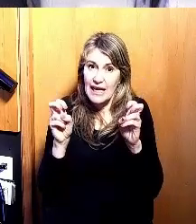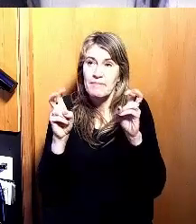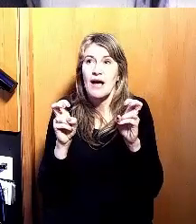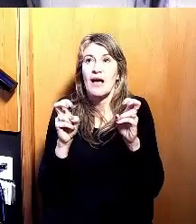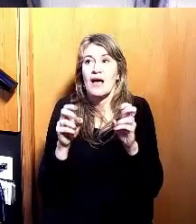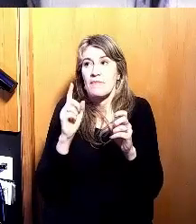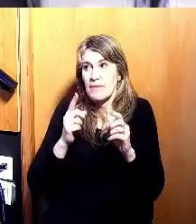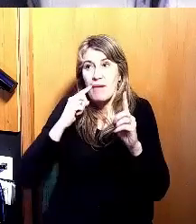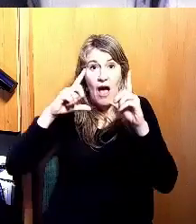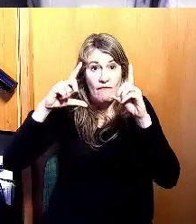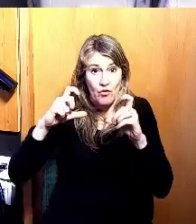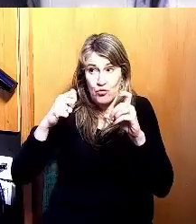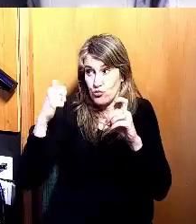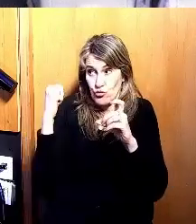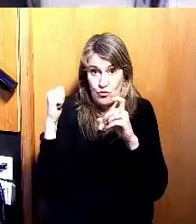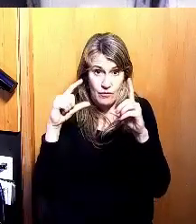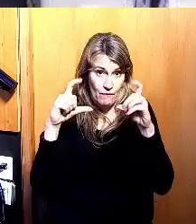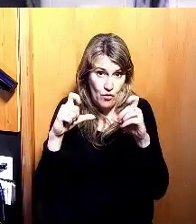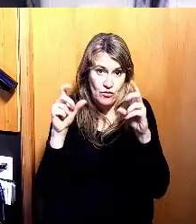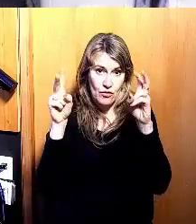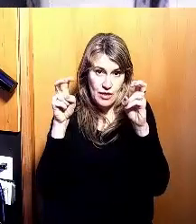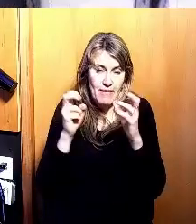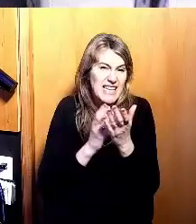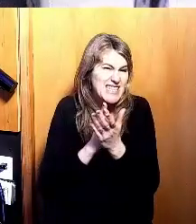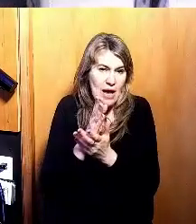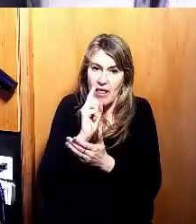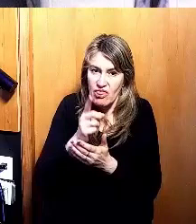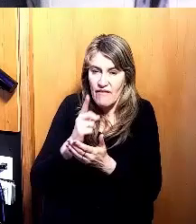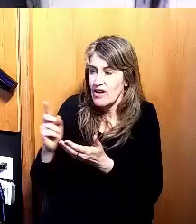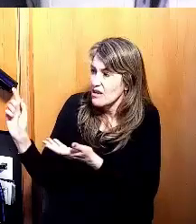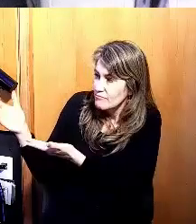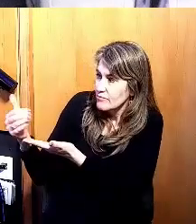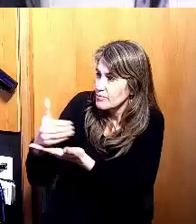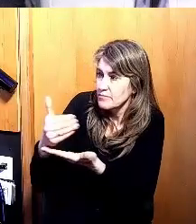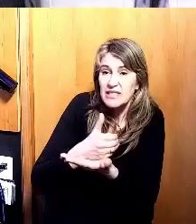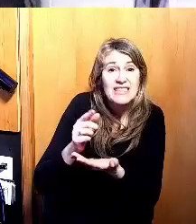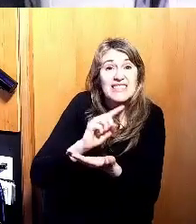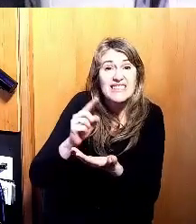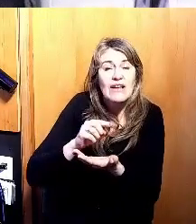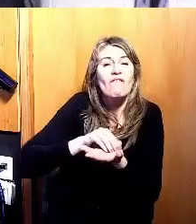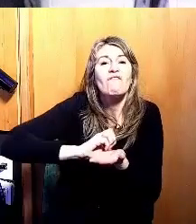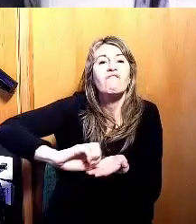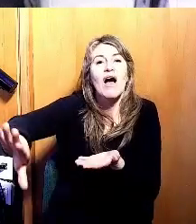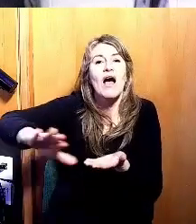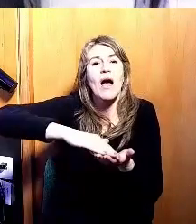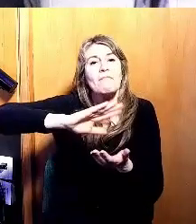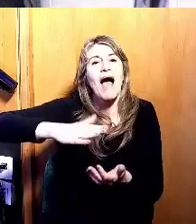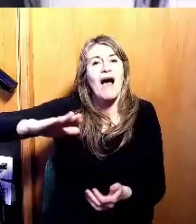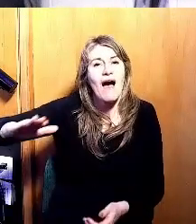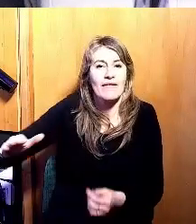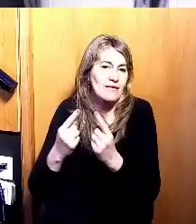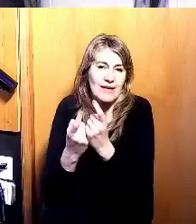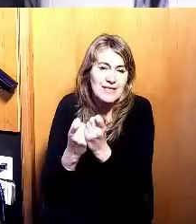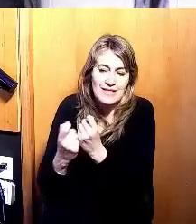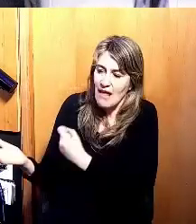las fotografías, siempre hay que recoger porque todo lo que vemos ahí, si no se recoge, termina en el mar. Entonces estamos